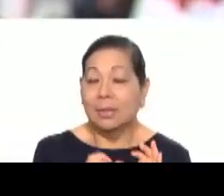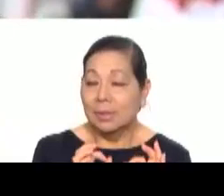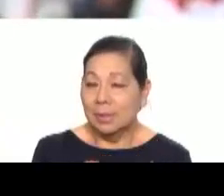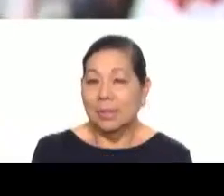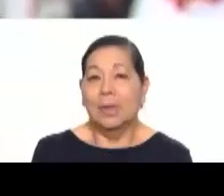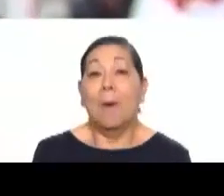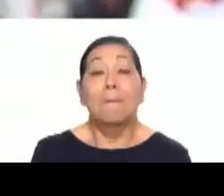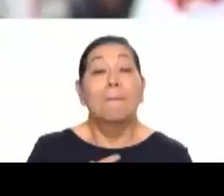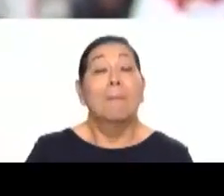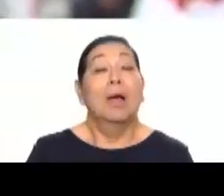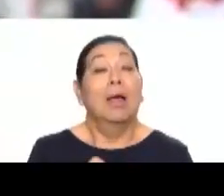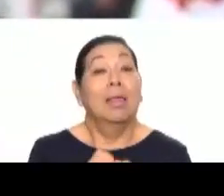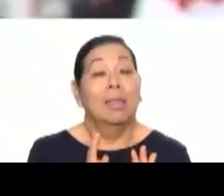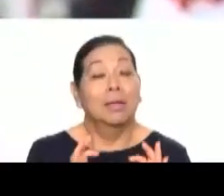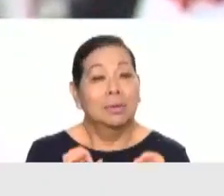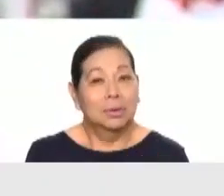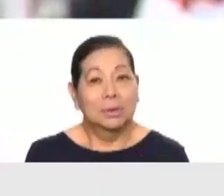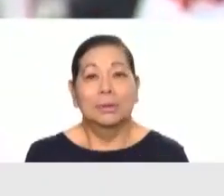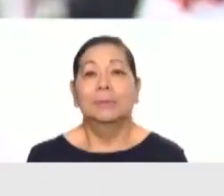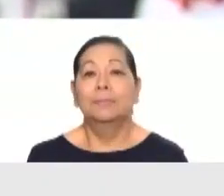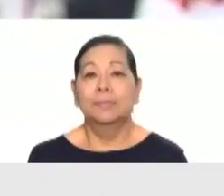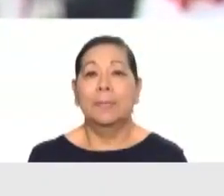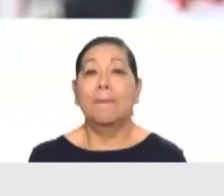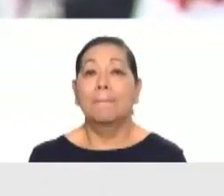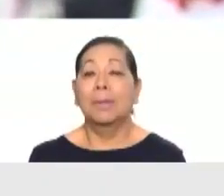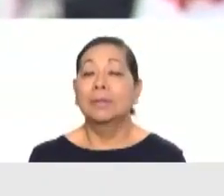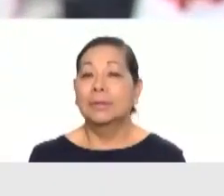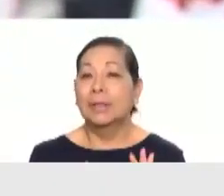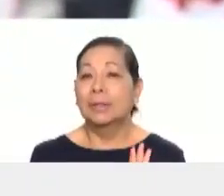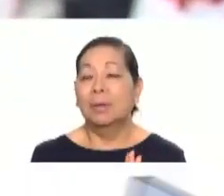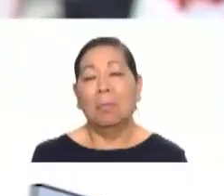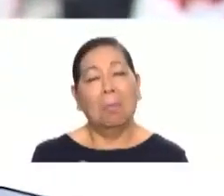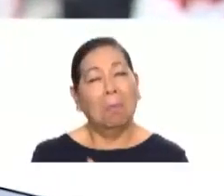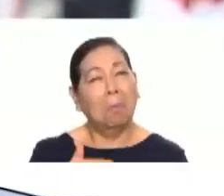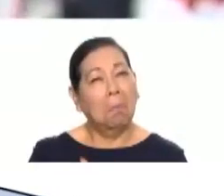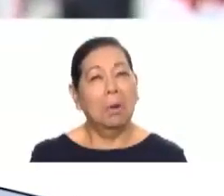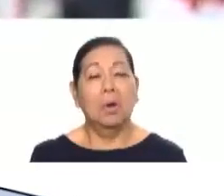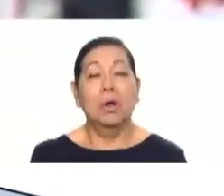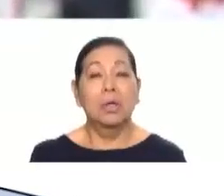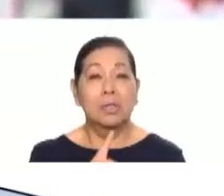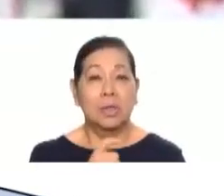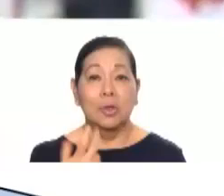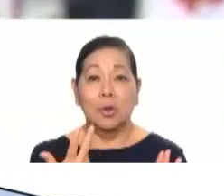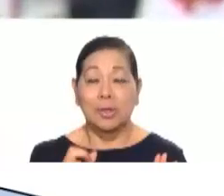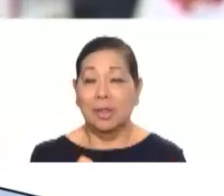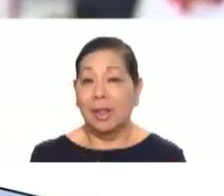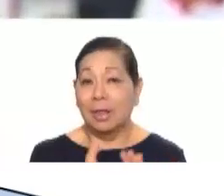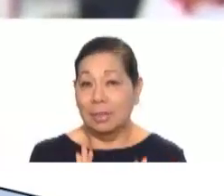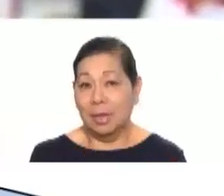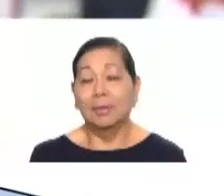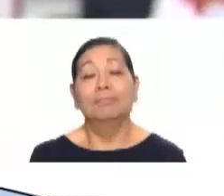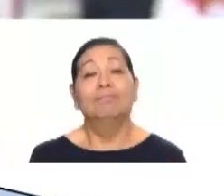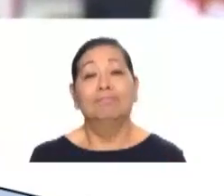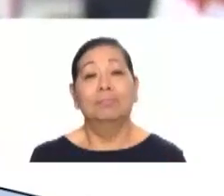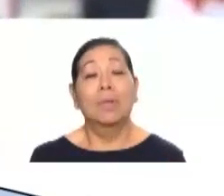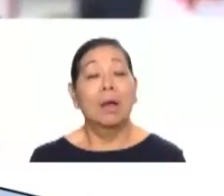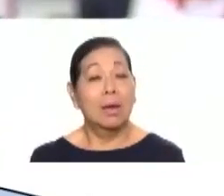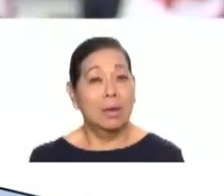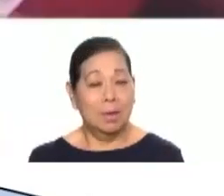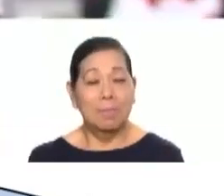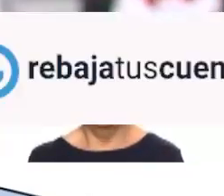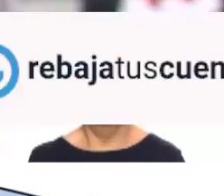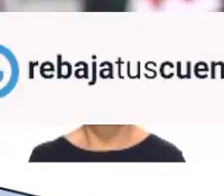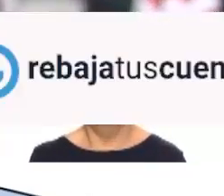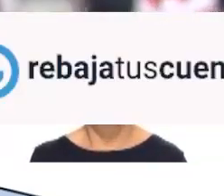seguro que en los próximos días se llevará a cabo esta facultad legislativa y en un plazo no mayor de 180 días se llevará a cabo los cambios